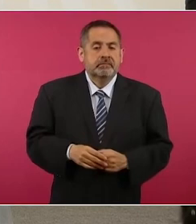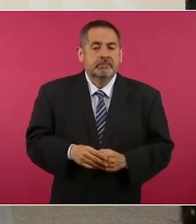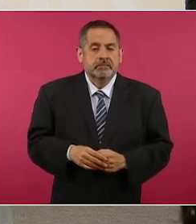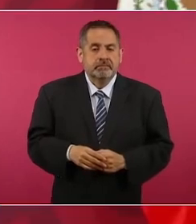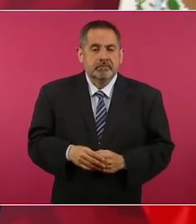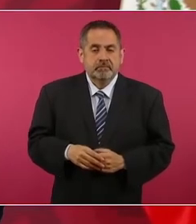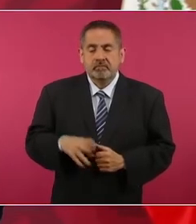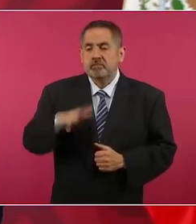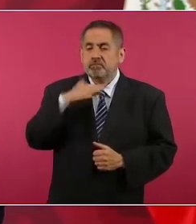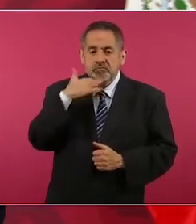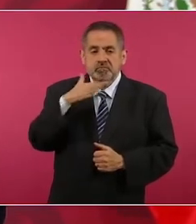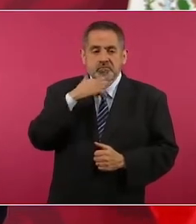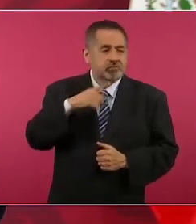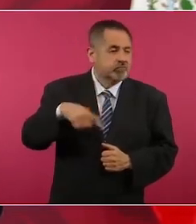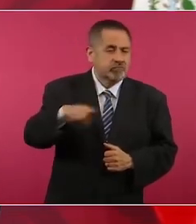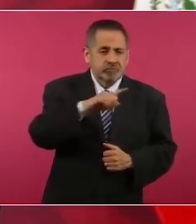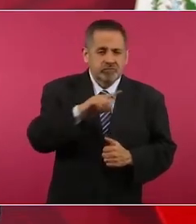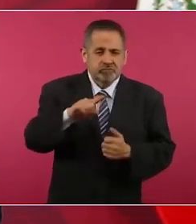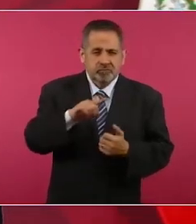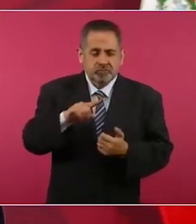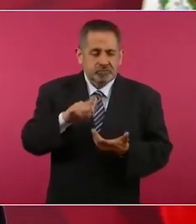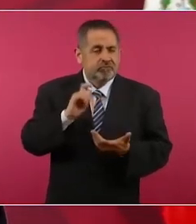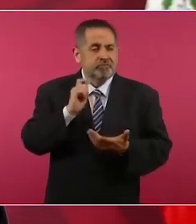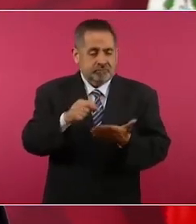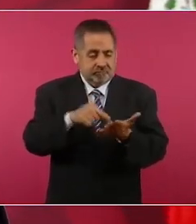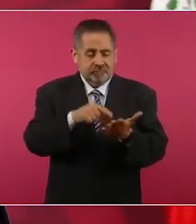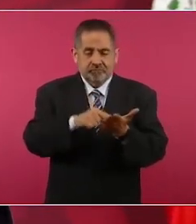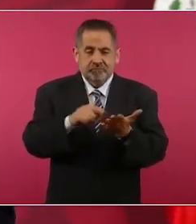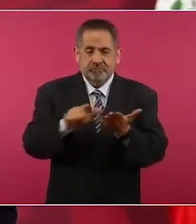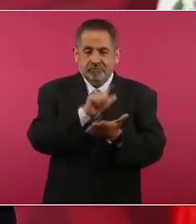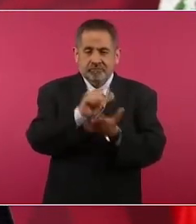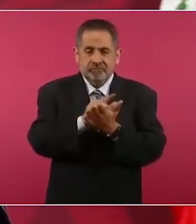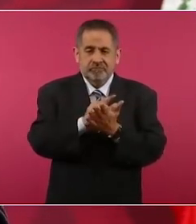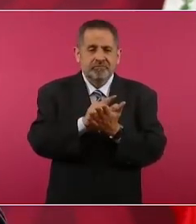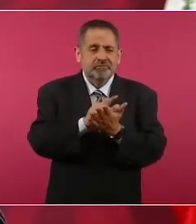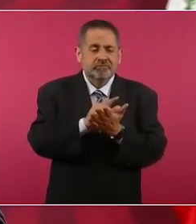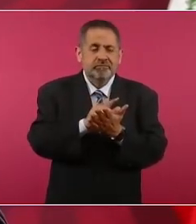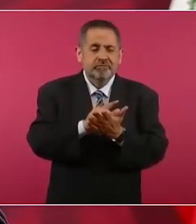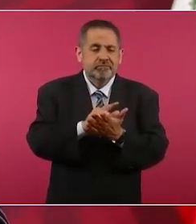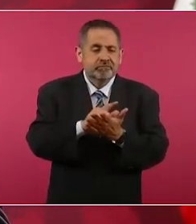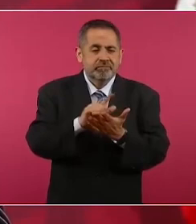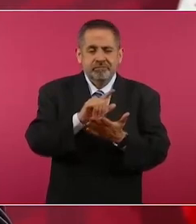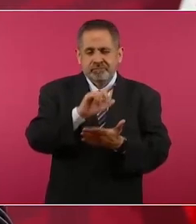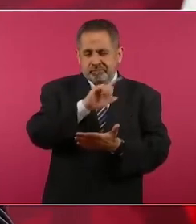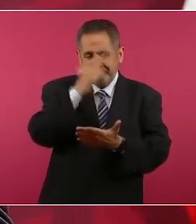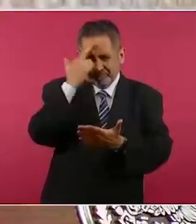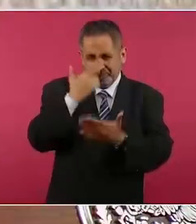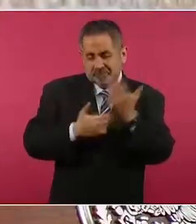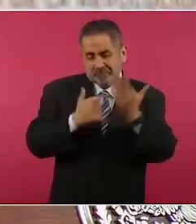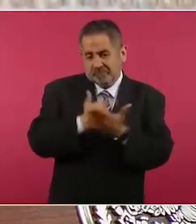ya la corrupción es delito grave, que no lo era.